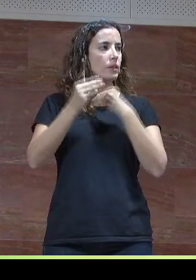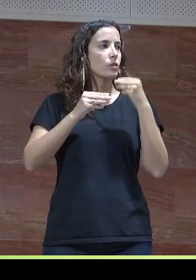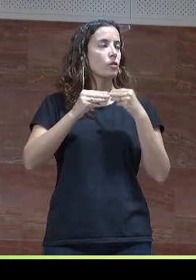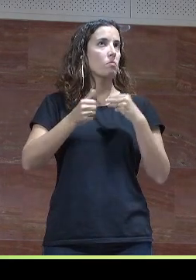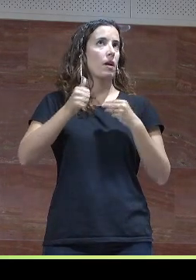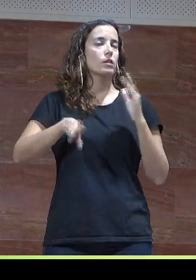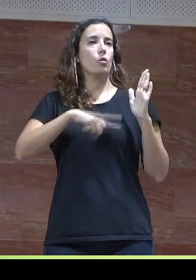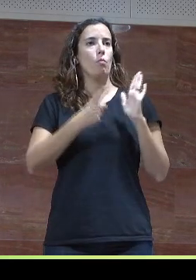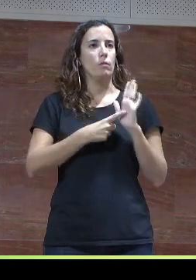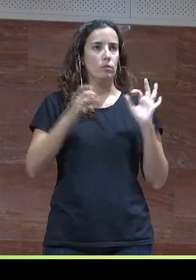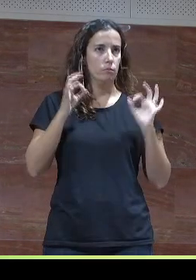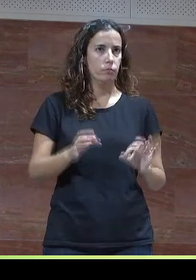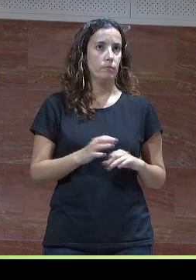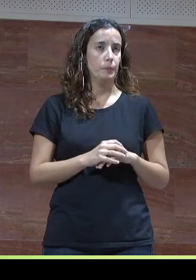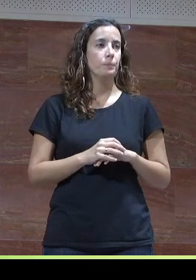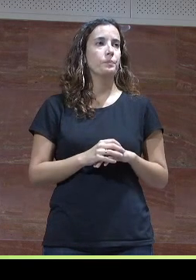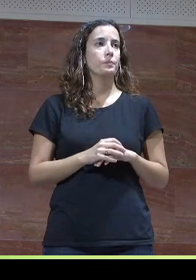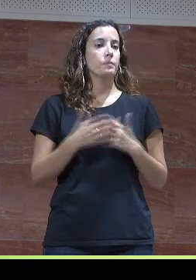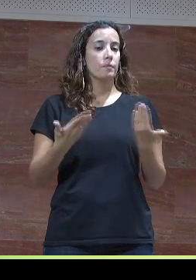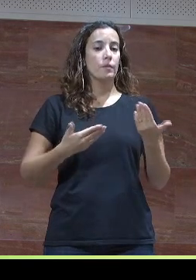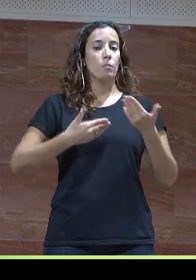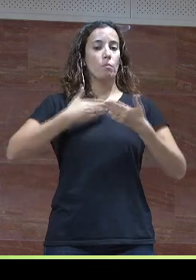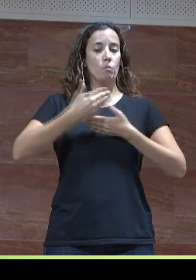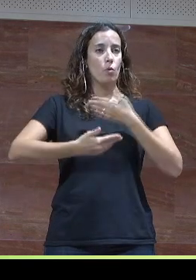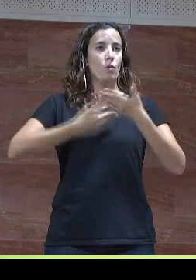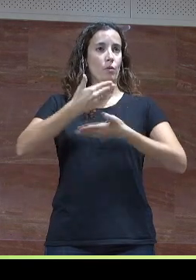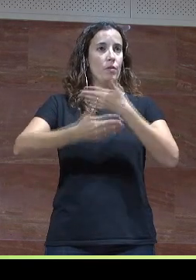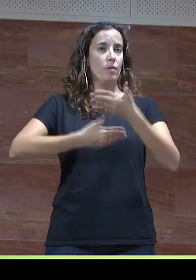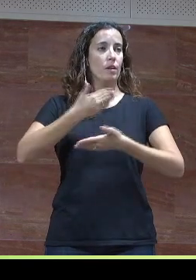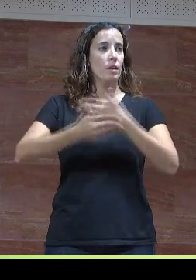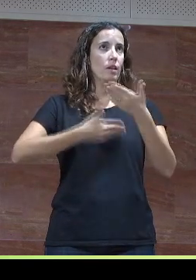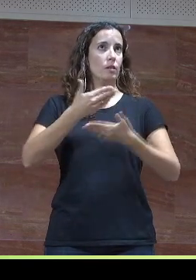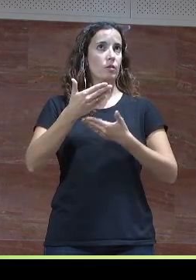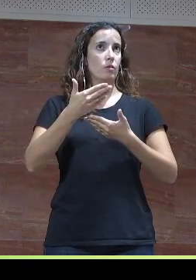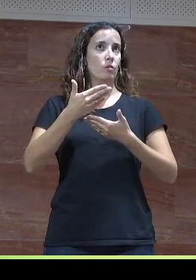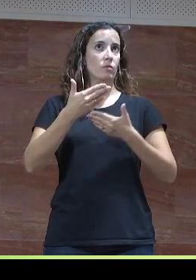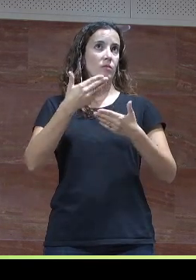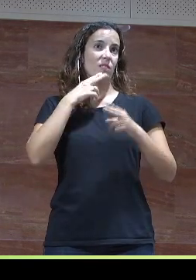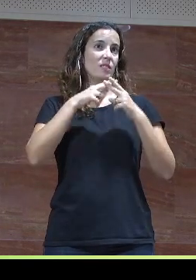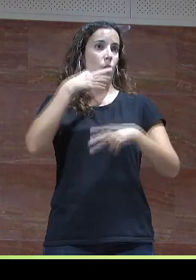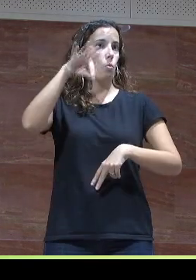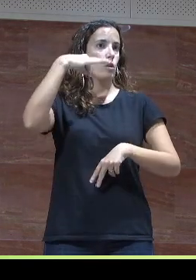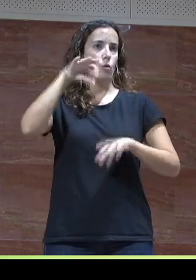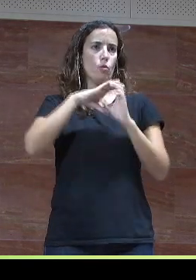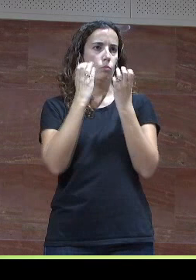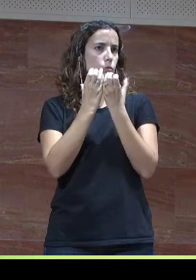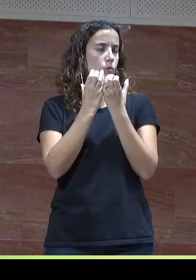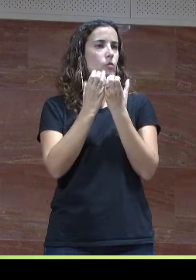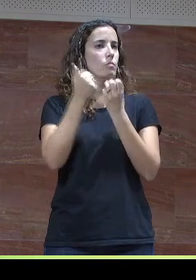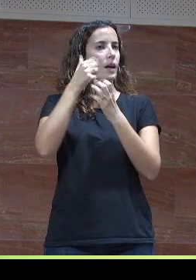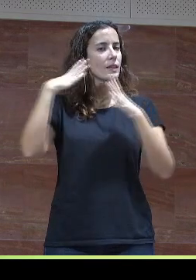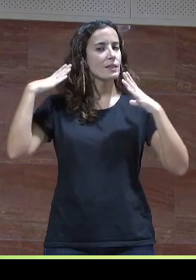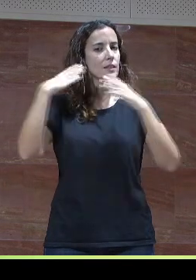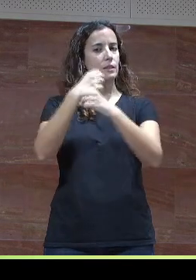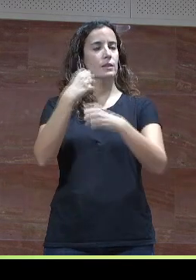íntegro y el que más puede decir. Este proceso, que yo creo que lo hace único a este proceso en el mundo, está centrado en